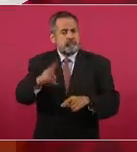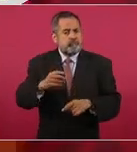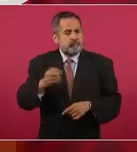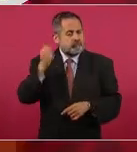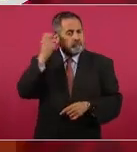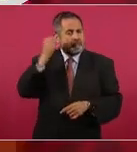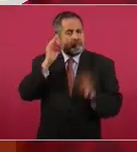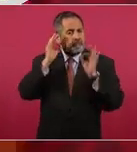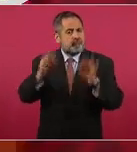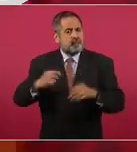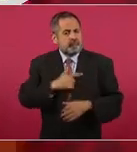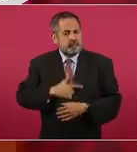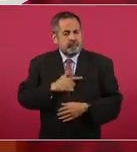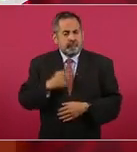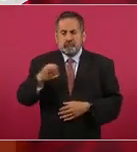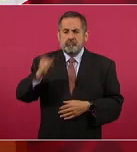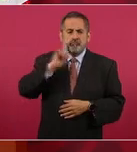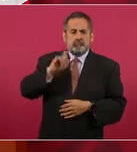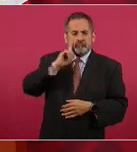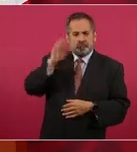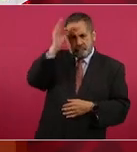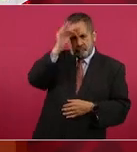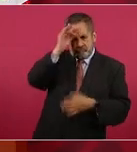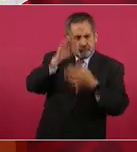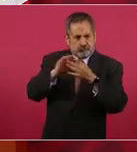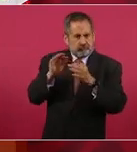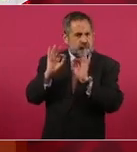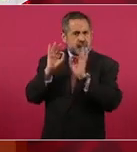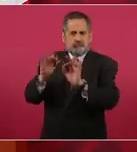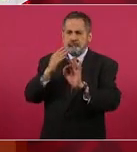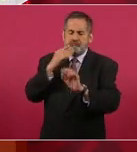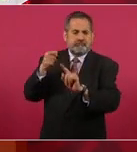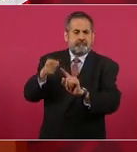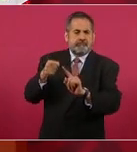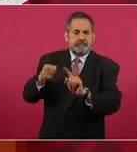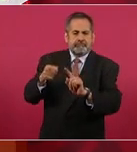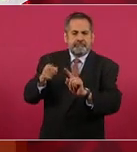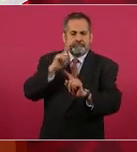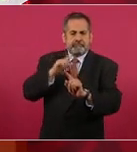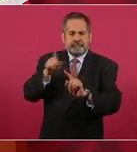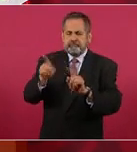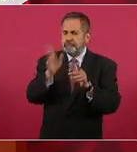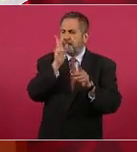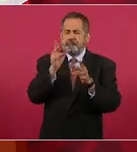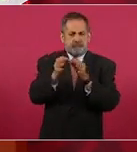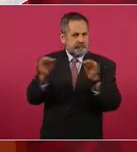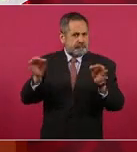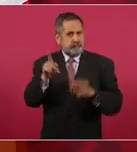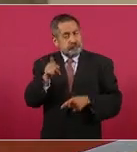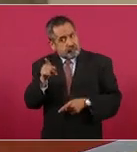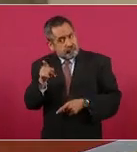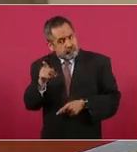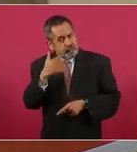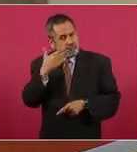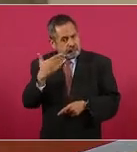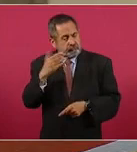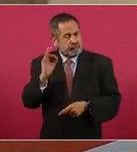de una filósofa, murió ya, Amelia Podetti. La frase era esta: